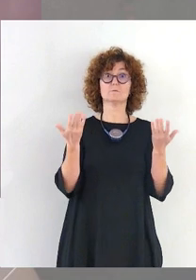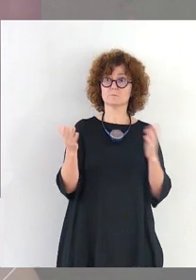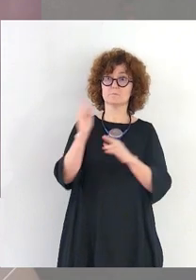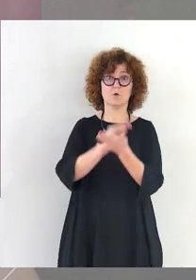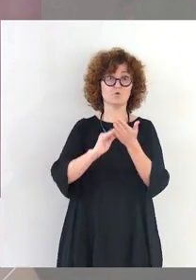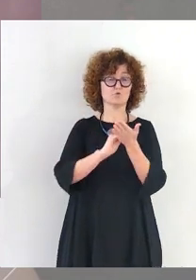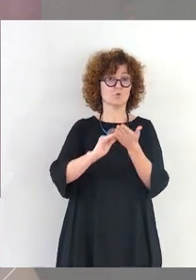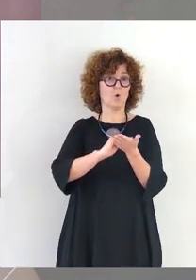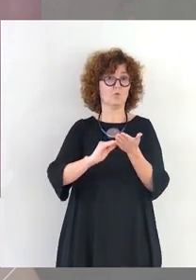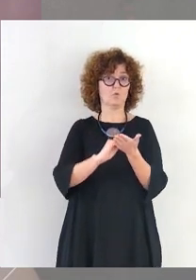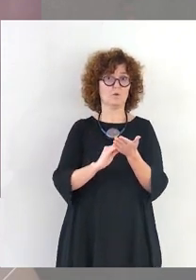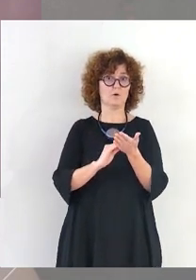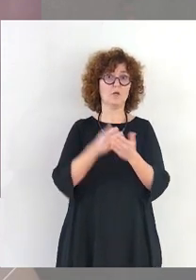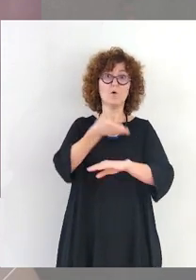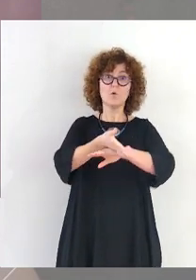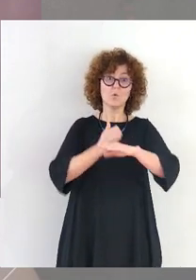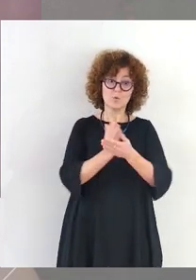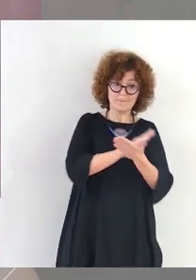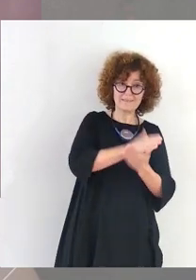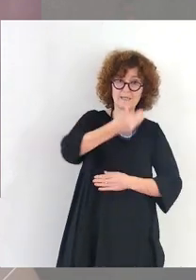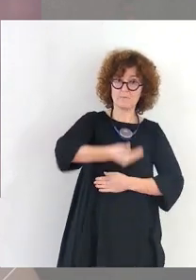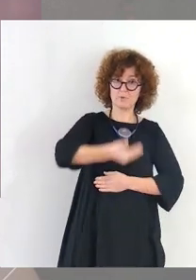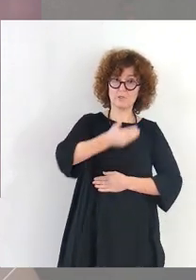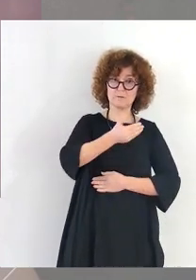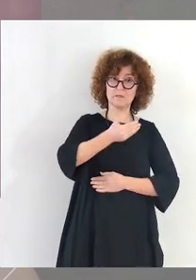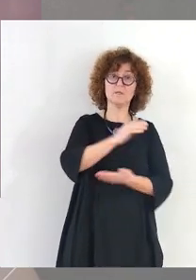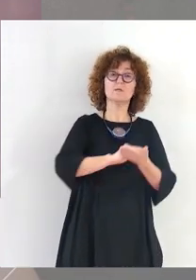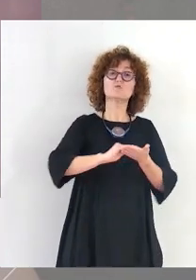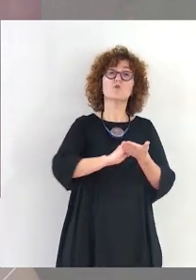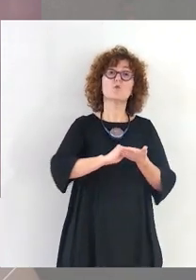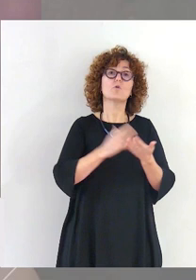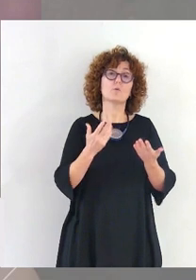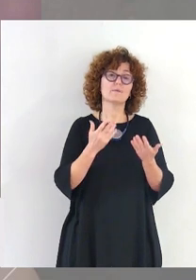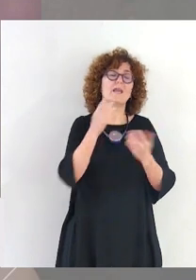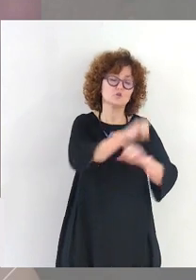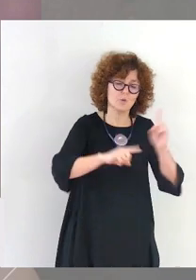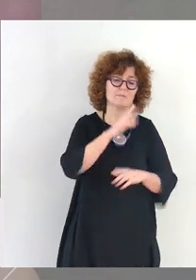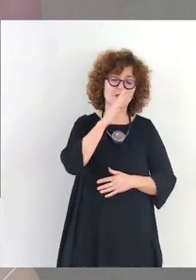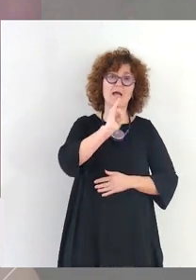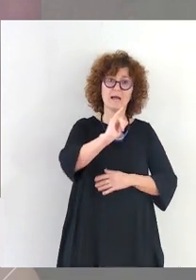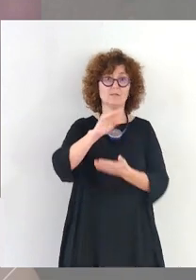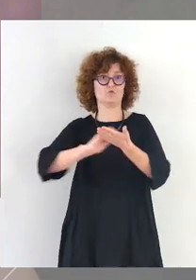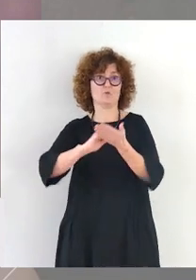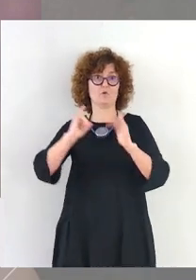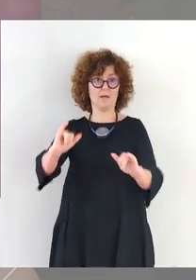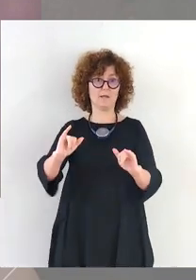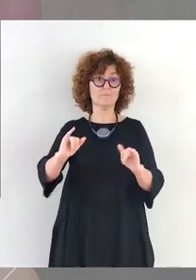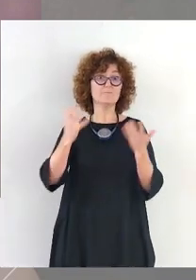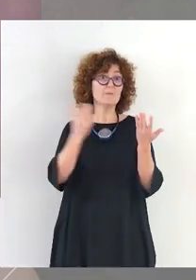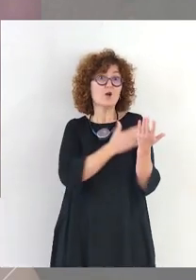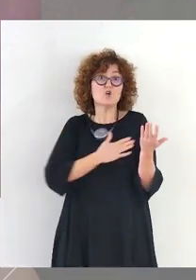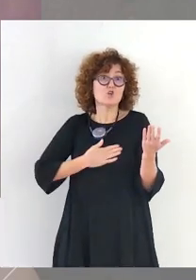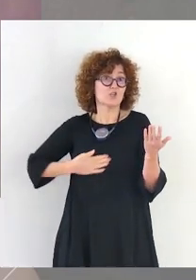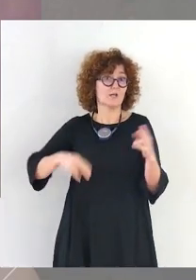una una una parte importante de la de los problemas que tenemos tien solución lo que no hay es voluntad política y